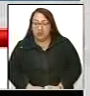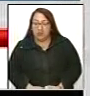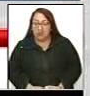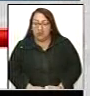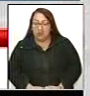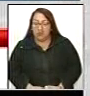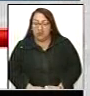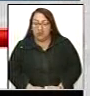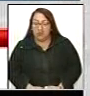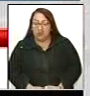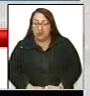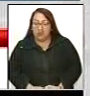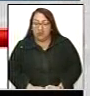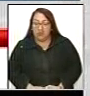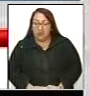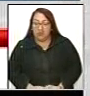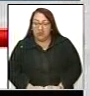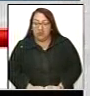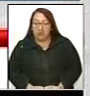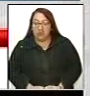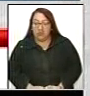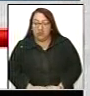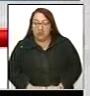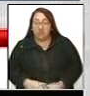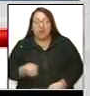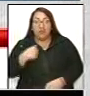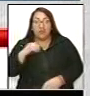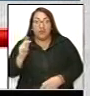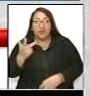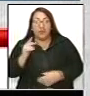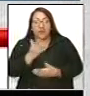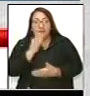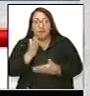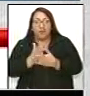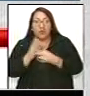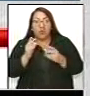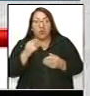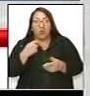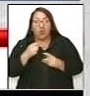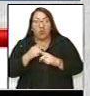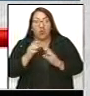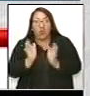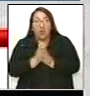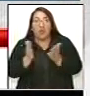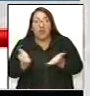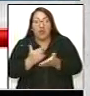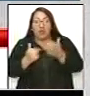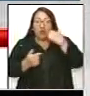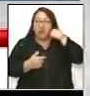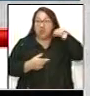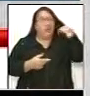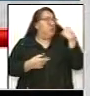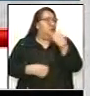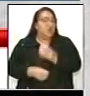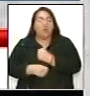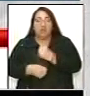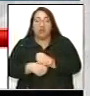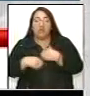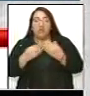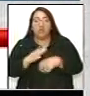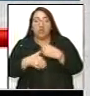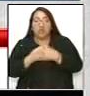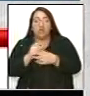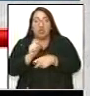Lo que se adquiere, presidenta, en el tercer problema, es que se adquiere el cuaderno de trabajo de nivel no adaptado al proceso formativo de